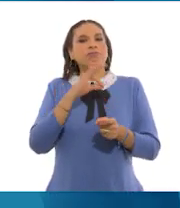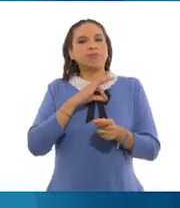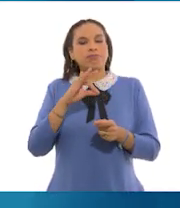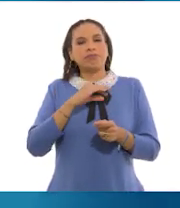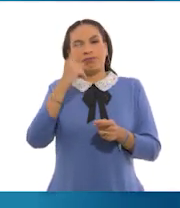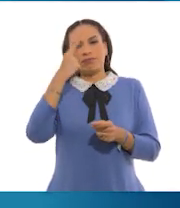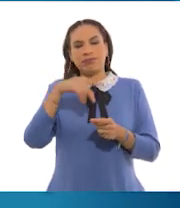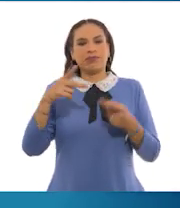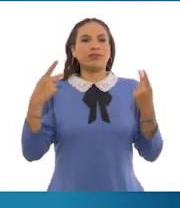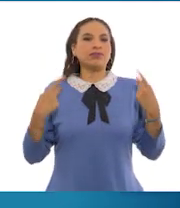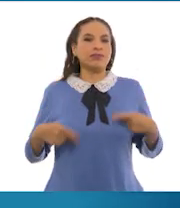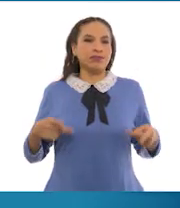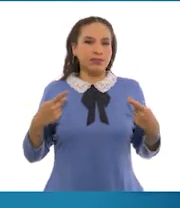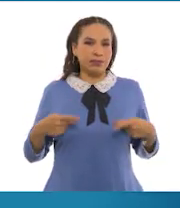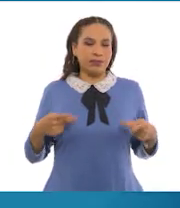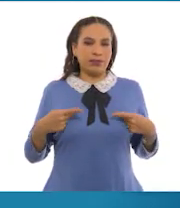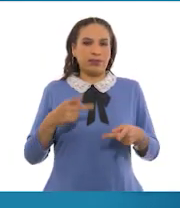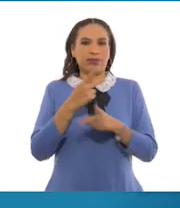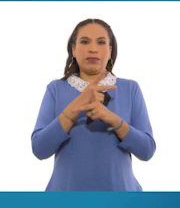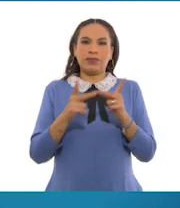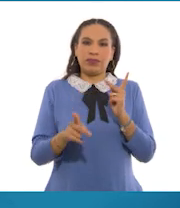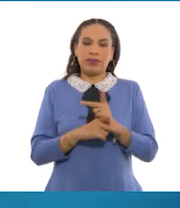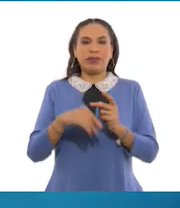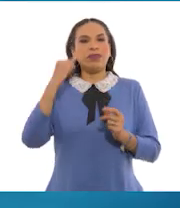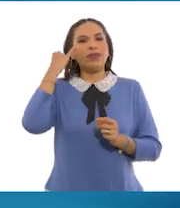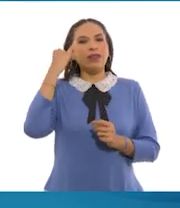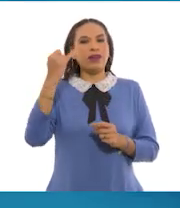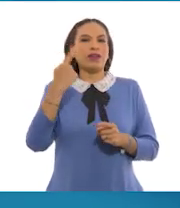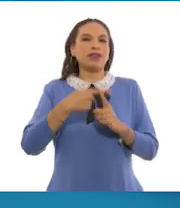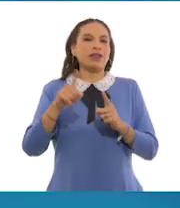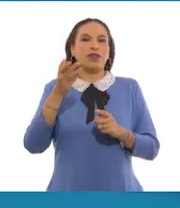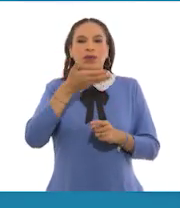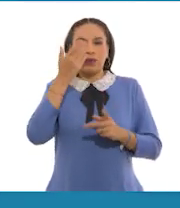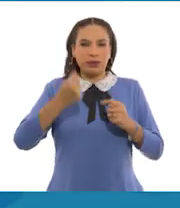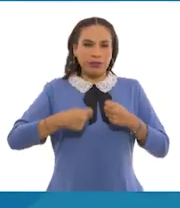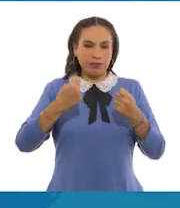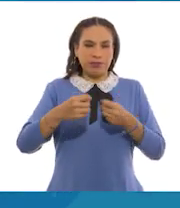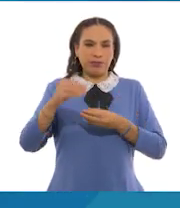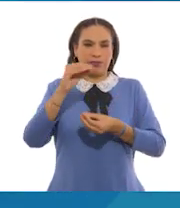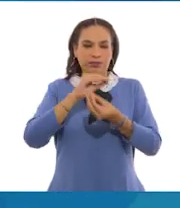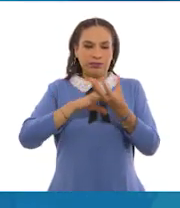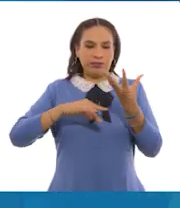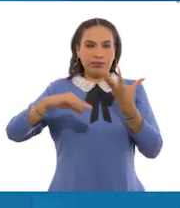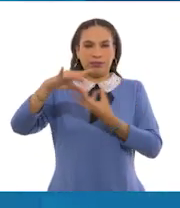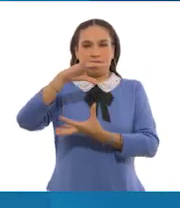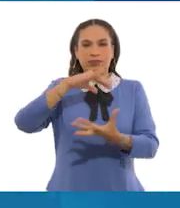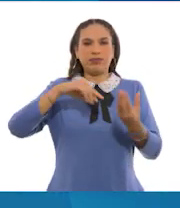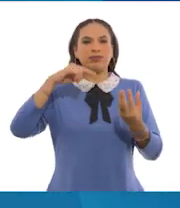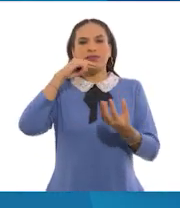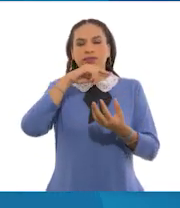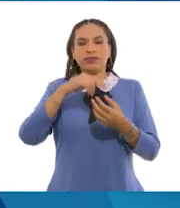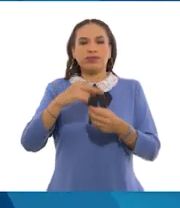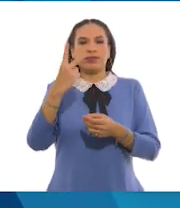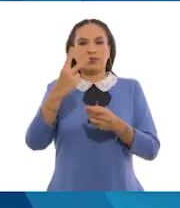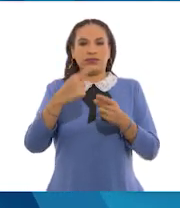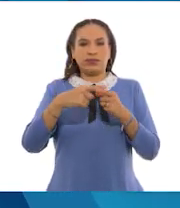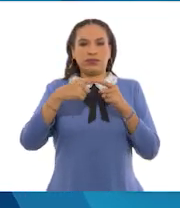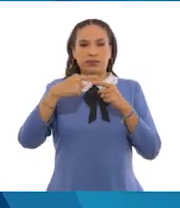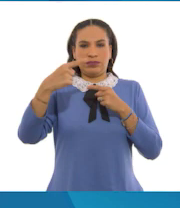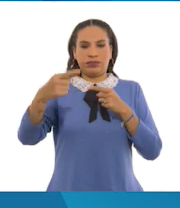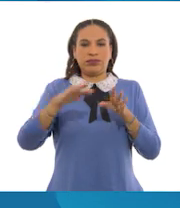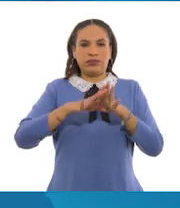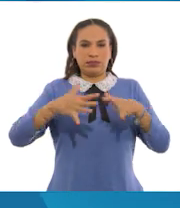posibilidades para que personas, productos, ideas y tradiciones se movieran de manera más fácil entre las dos orillas